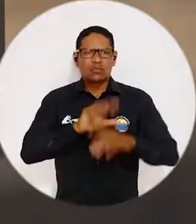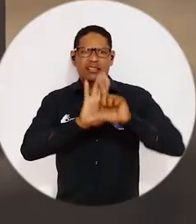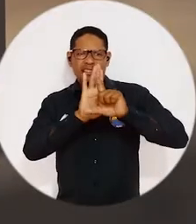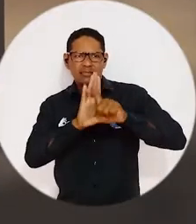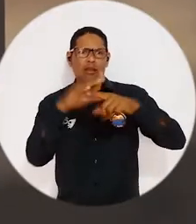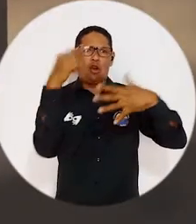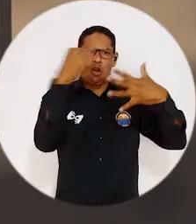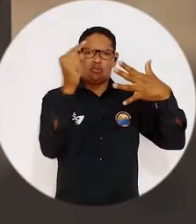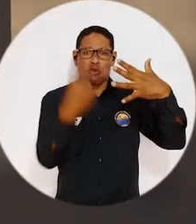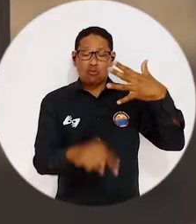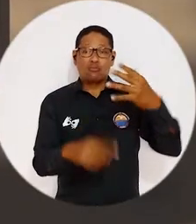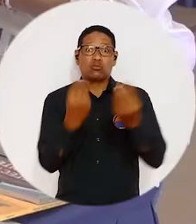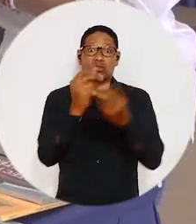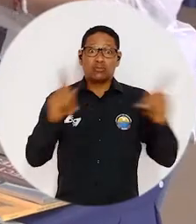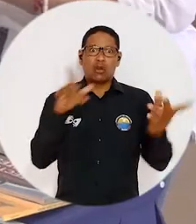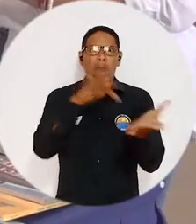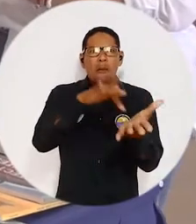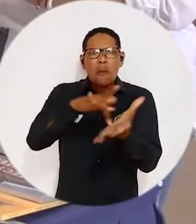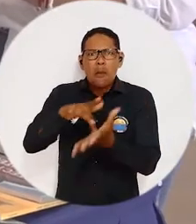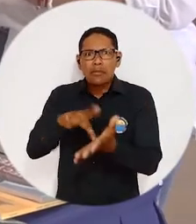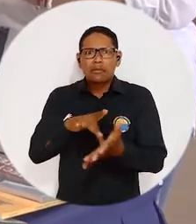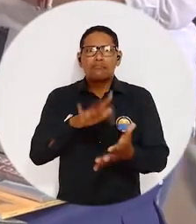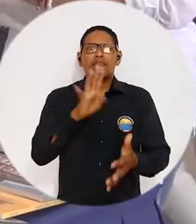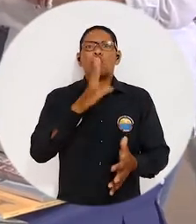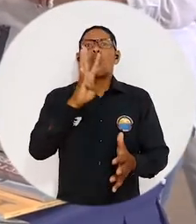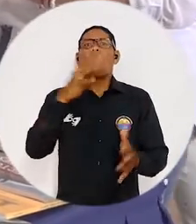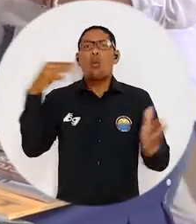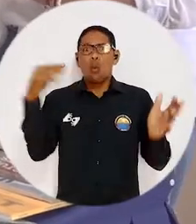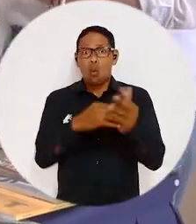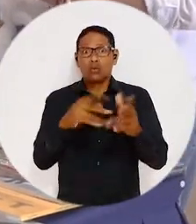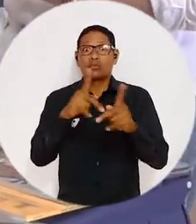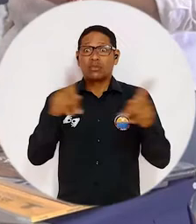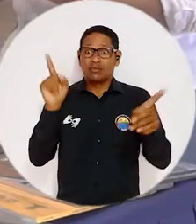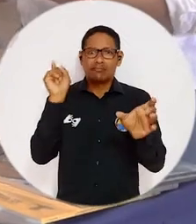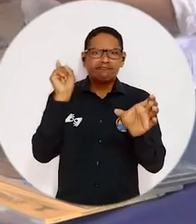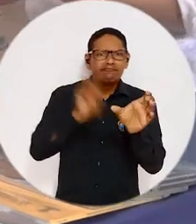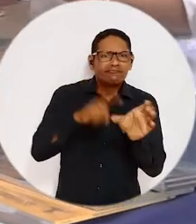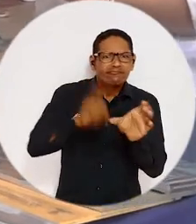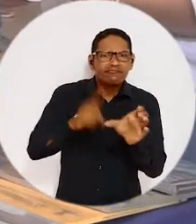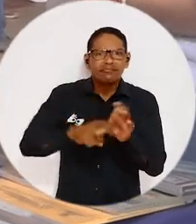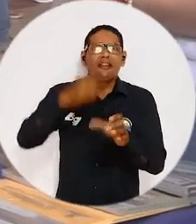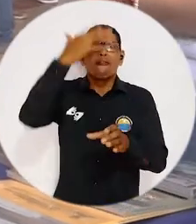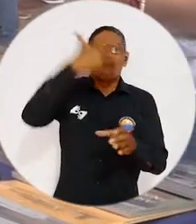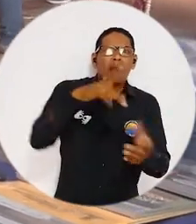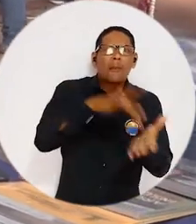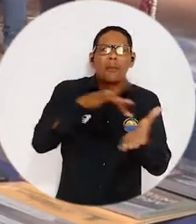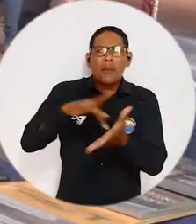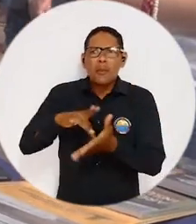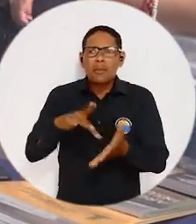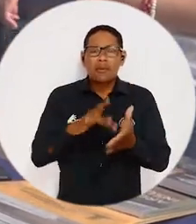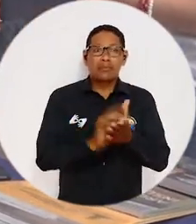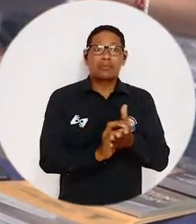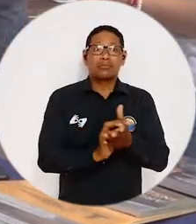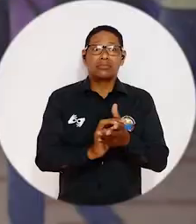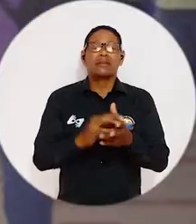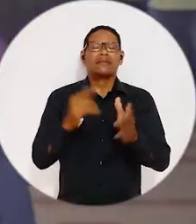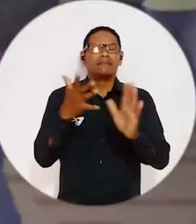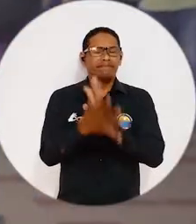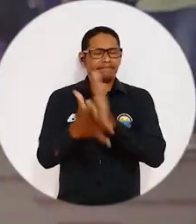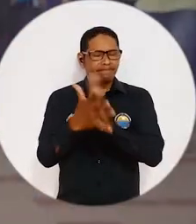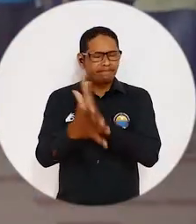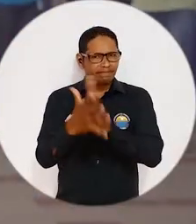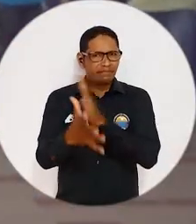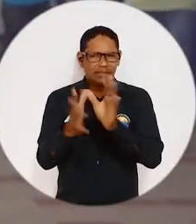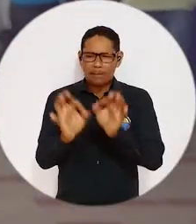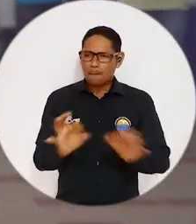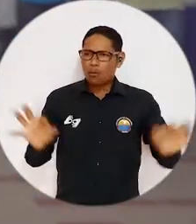sociales la gente se ha conectado. Presencialmente les puedo contar, más de 4.000 visitantes hemos tenido en estos últimos días. El mensaje